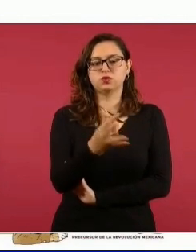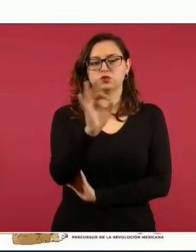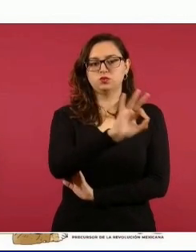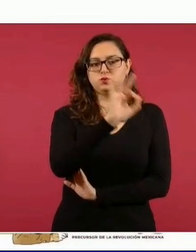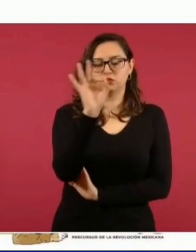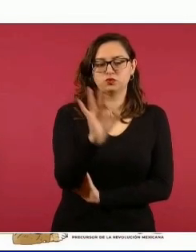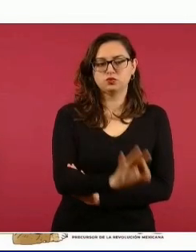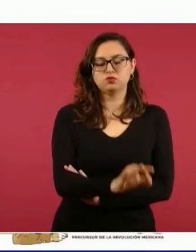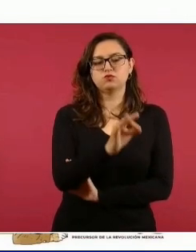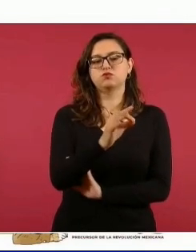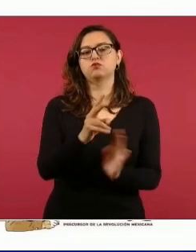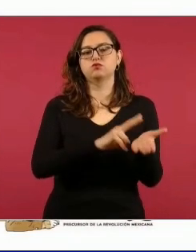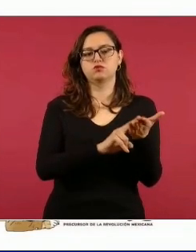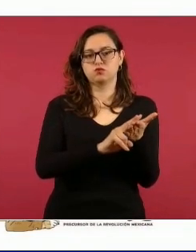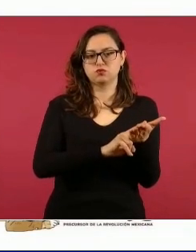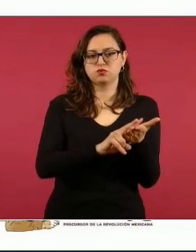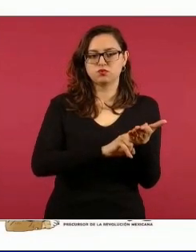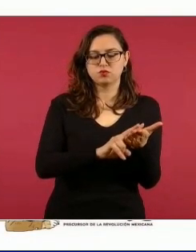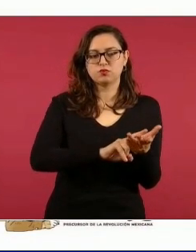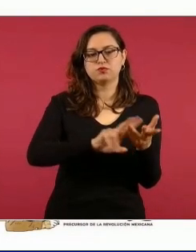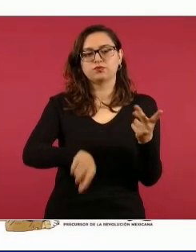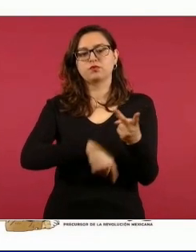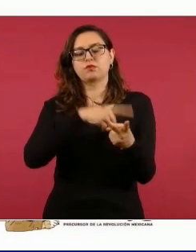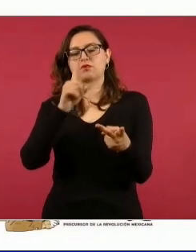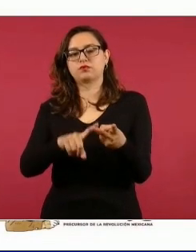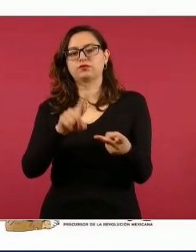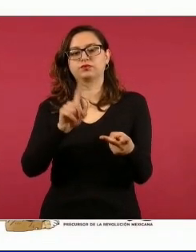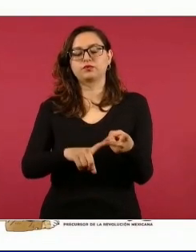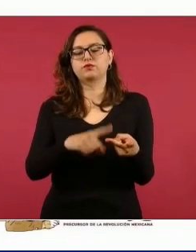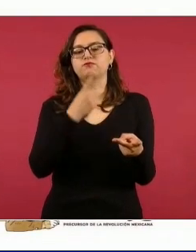92.4% en el caso de la gasolina regular,